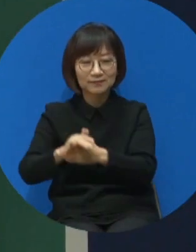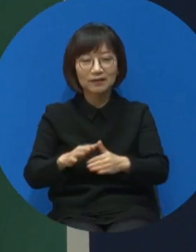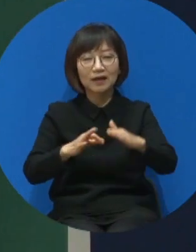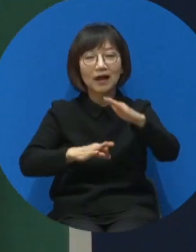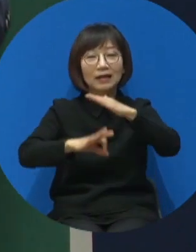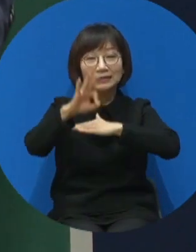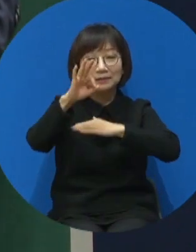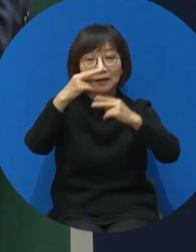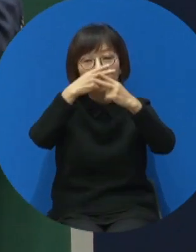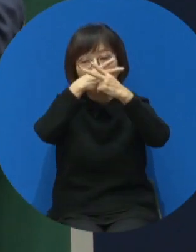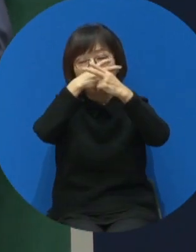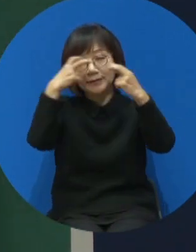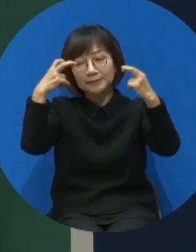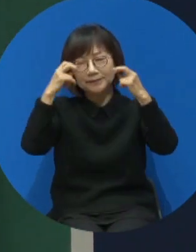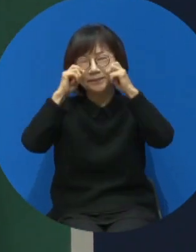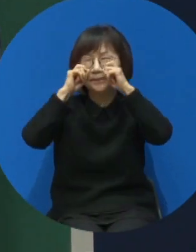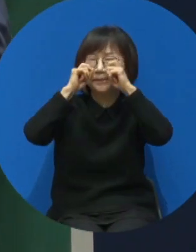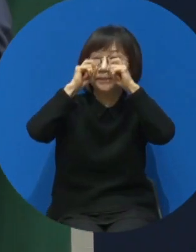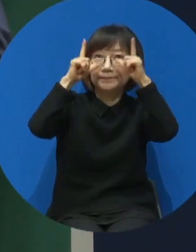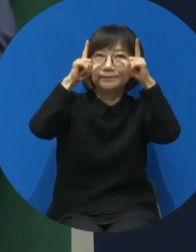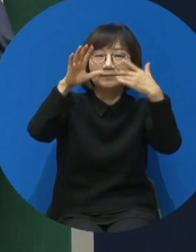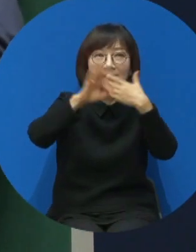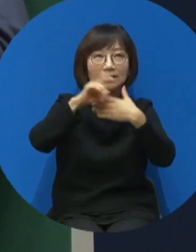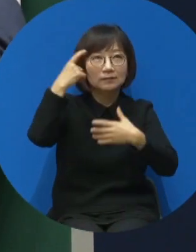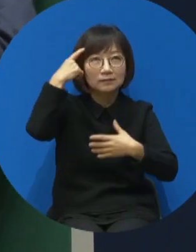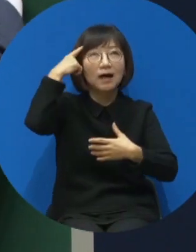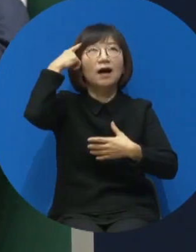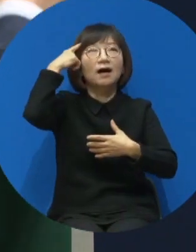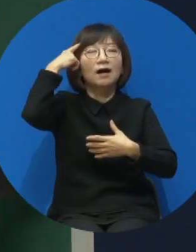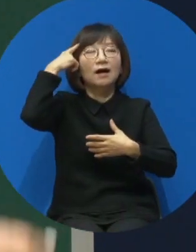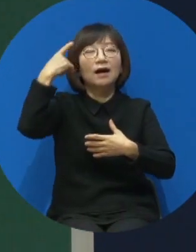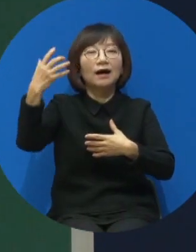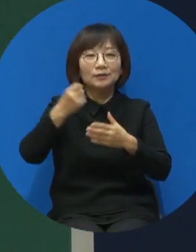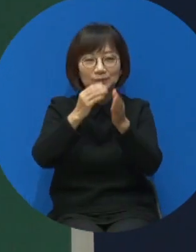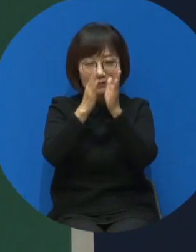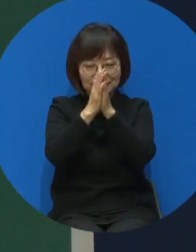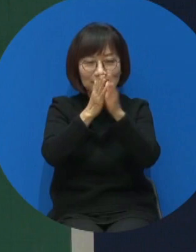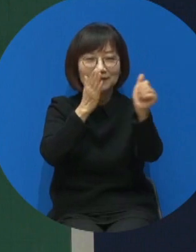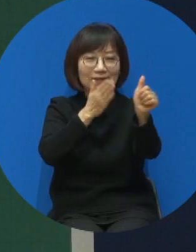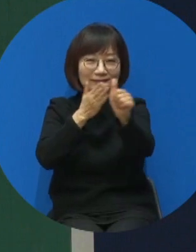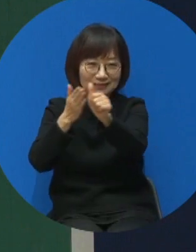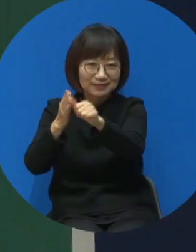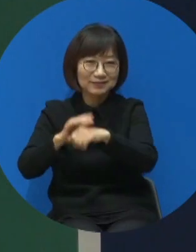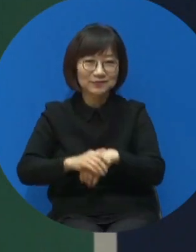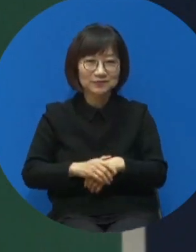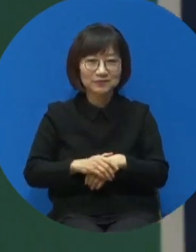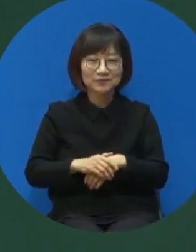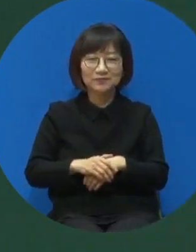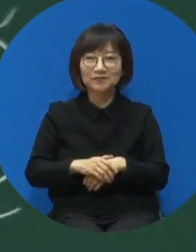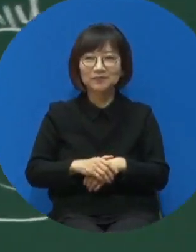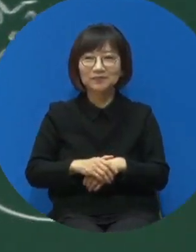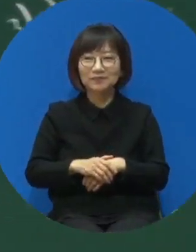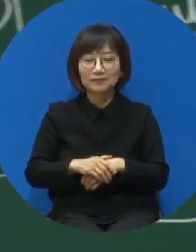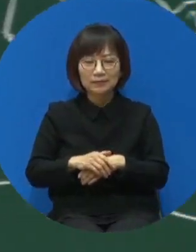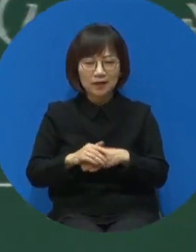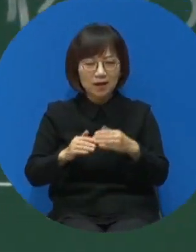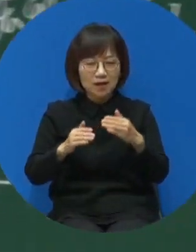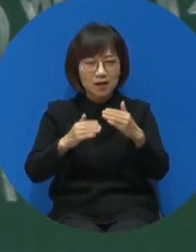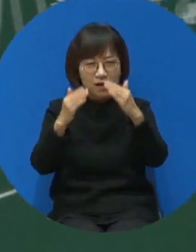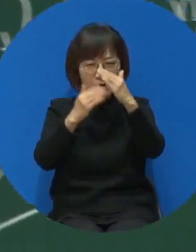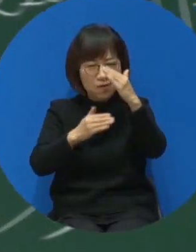abran sus ojos oren por lo que están pensando sarandón la alta calidad si me invita y de orgasmo